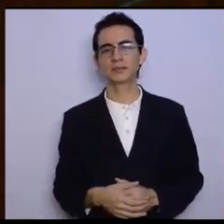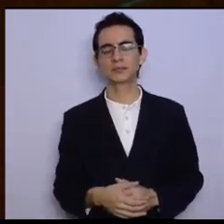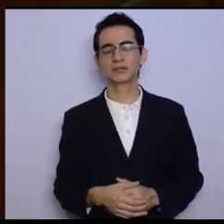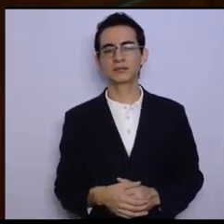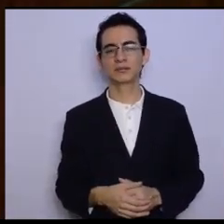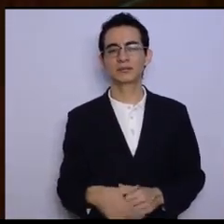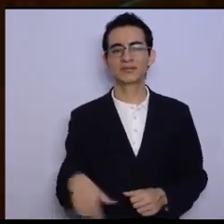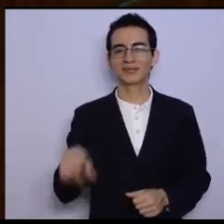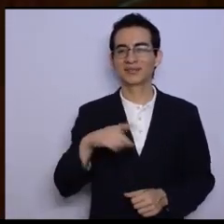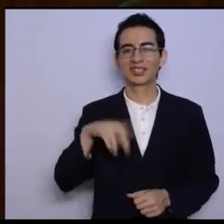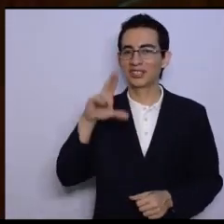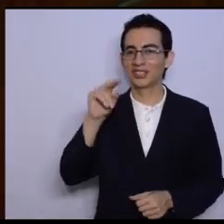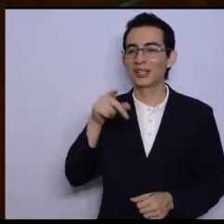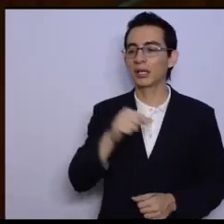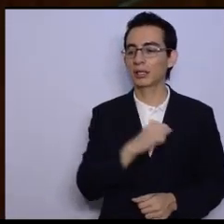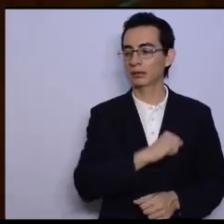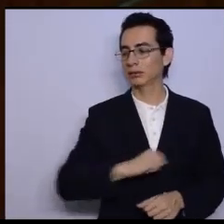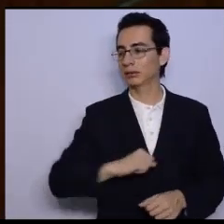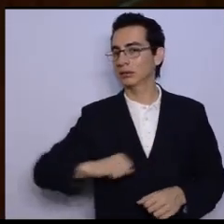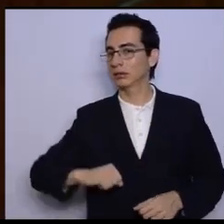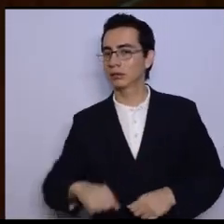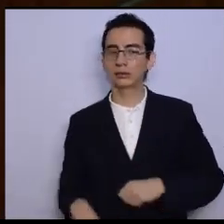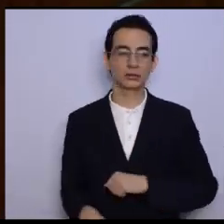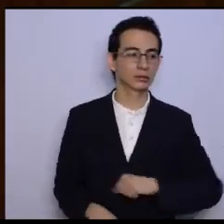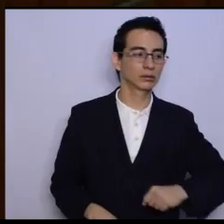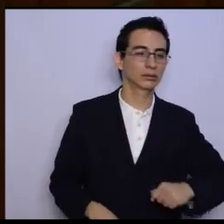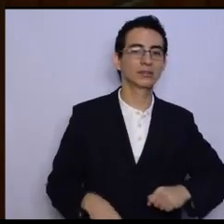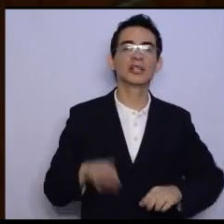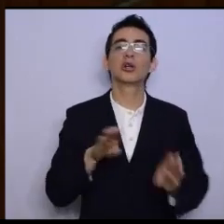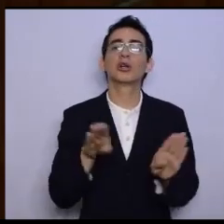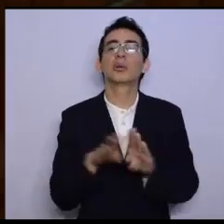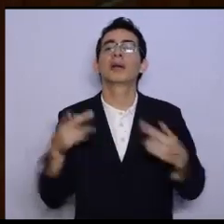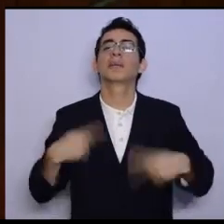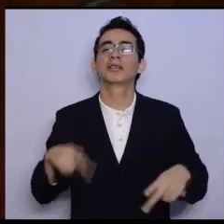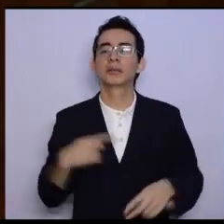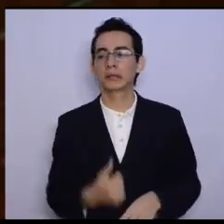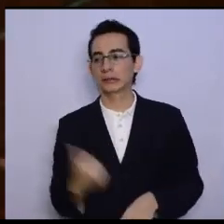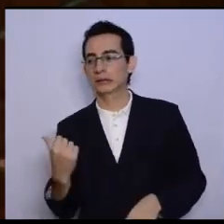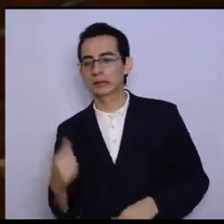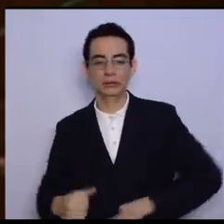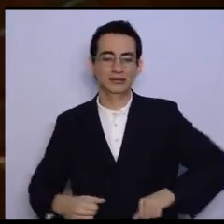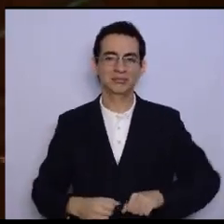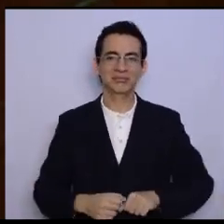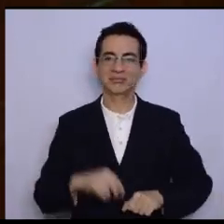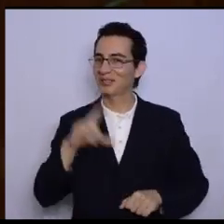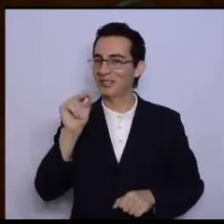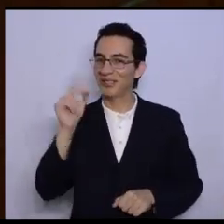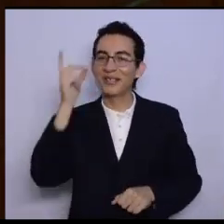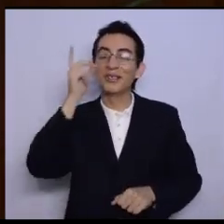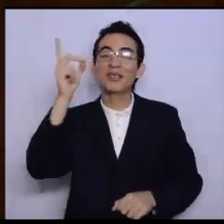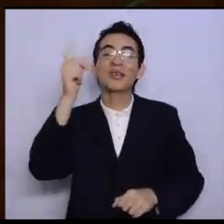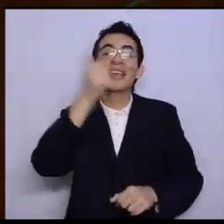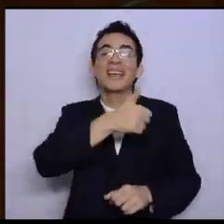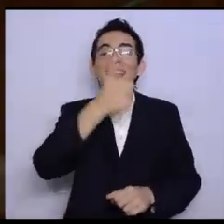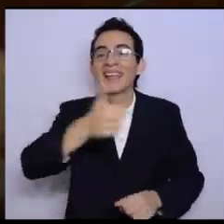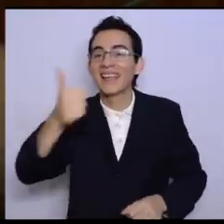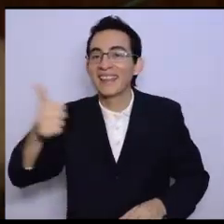No se estén codeando, Dios tratará también como a Jonás, pues también con